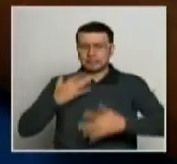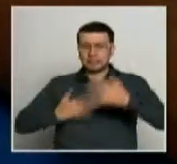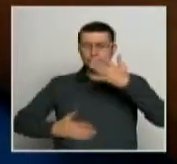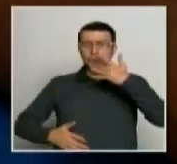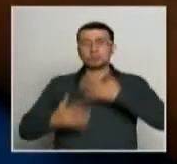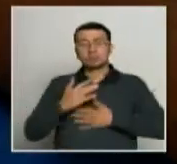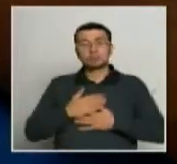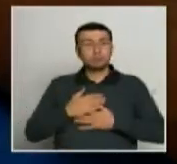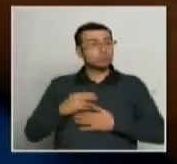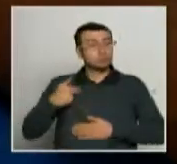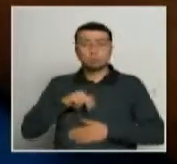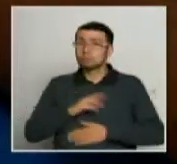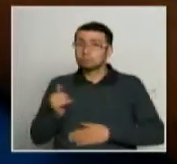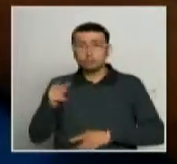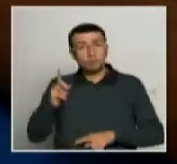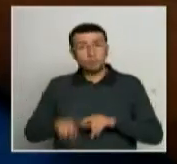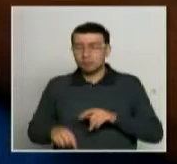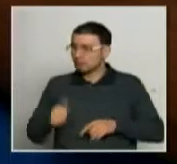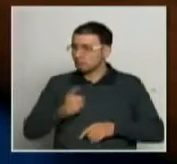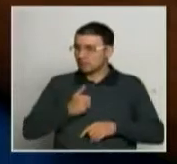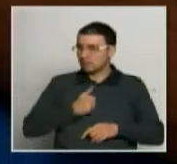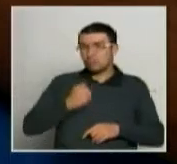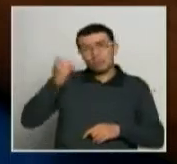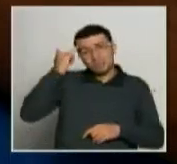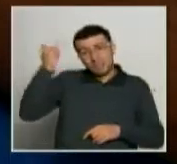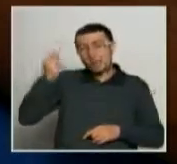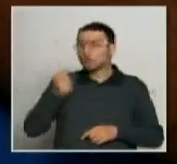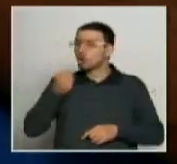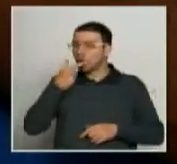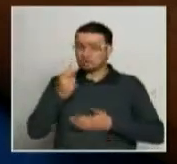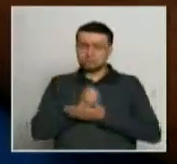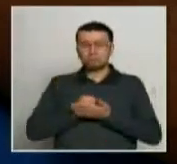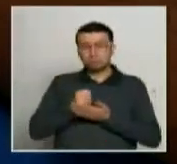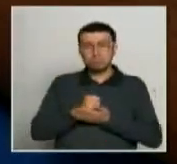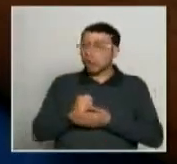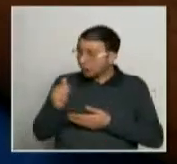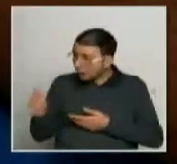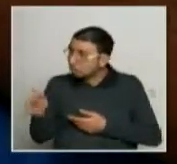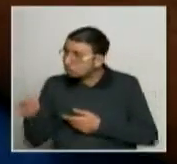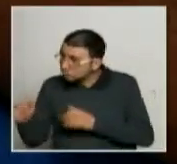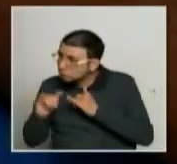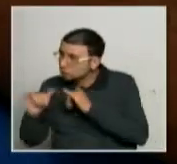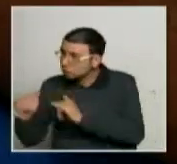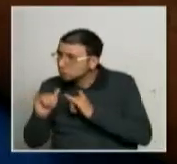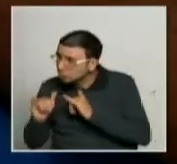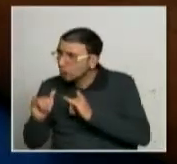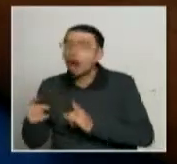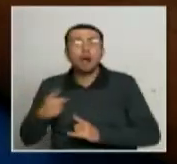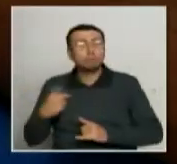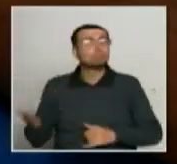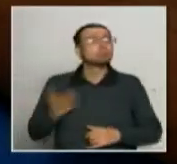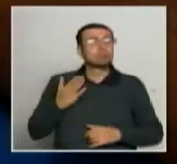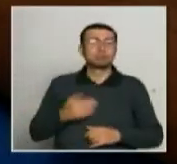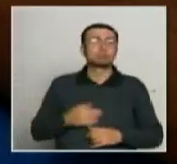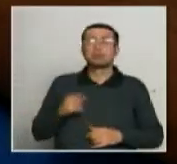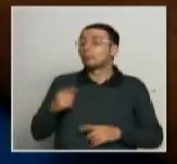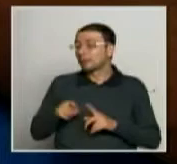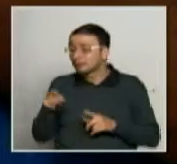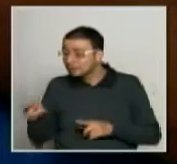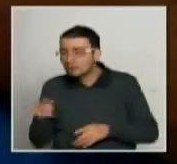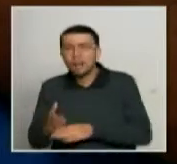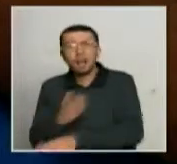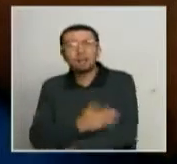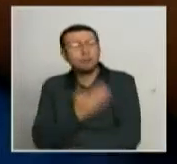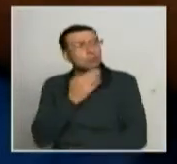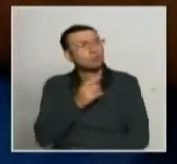seguirnos autodiagnosticando ni automedicando. Porque el hecho que yo vea que ella tiene venitas, pues es que ella puede tener un antecedente.